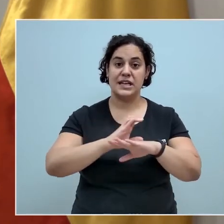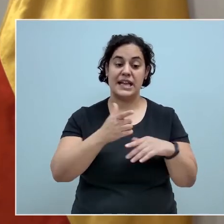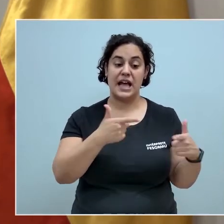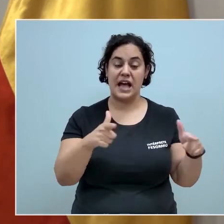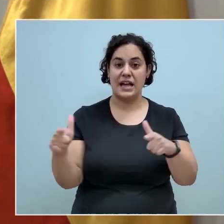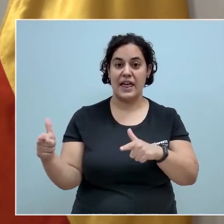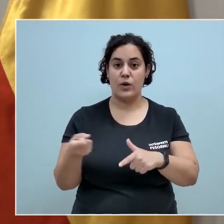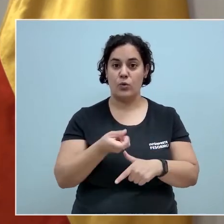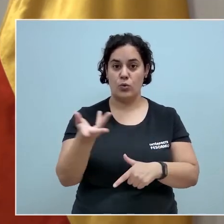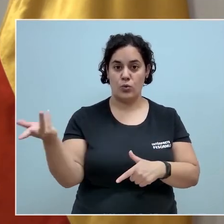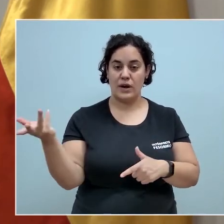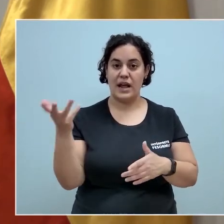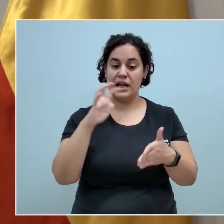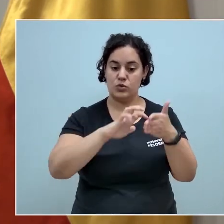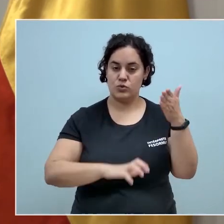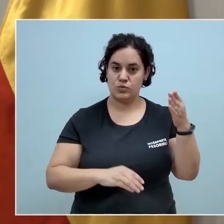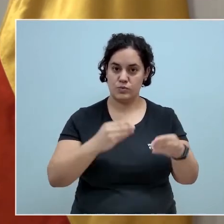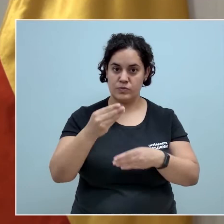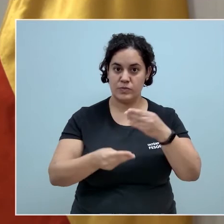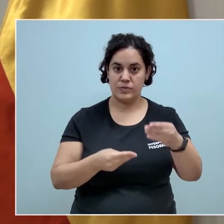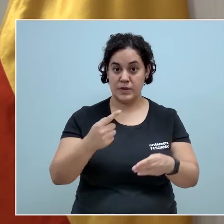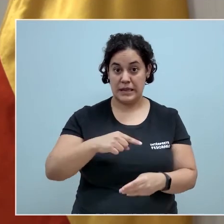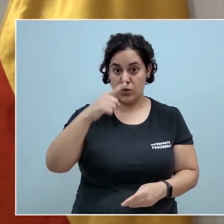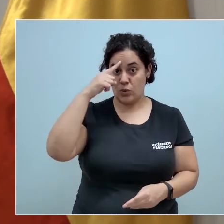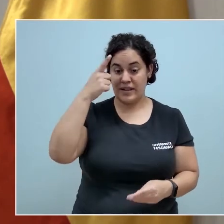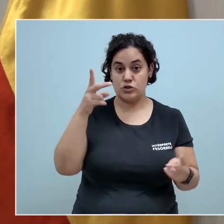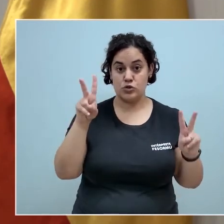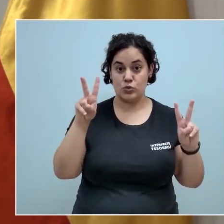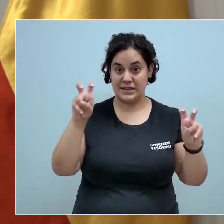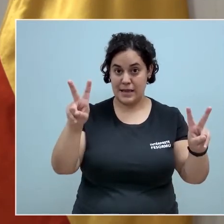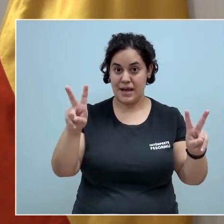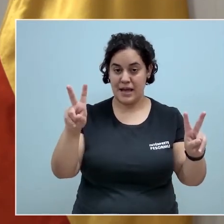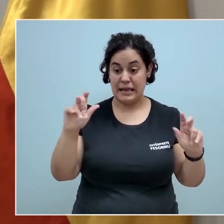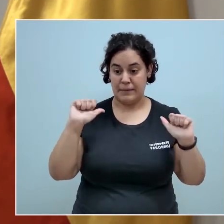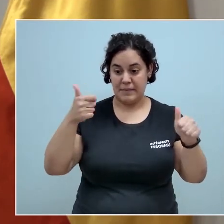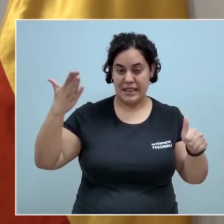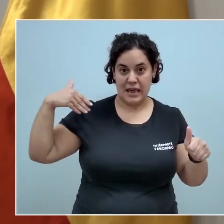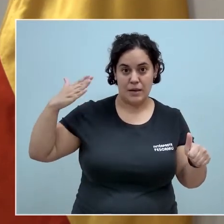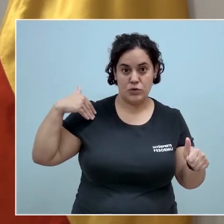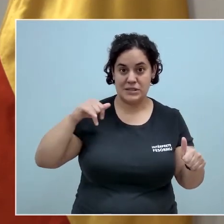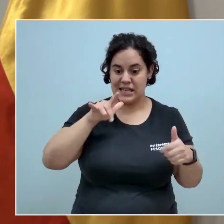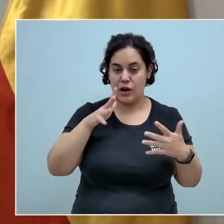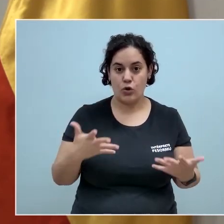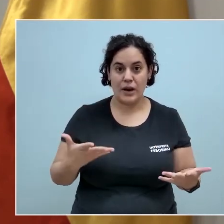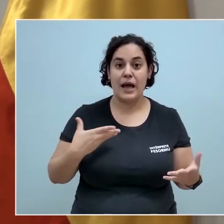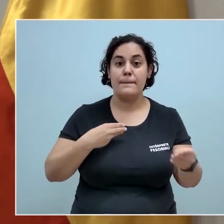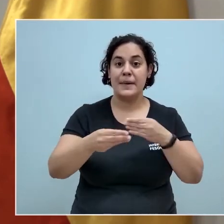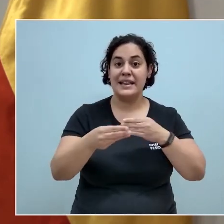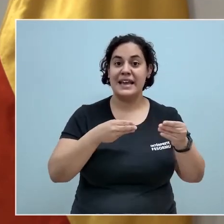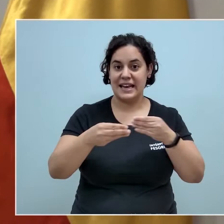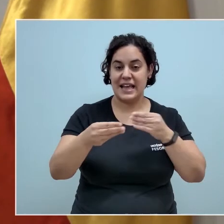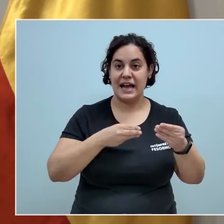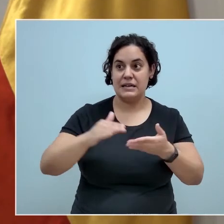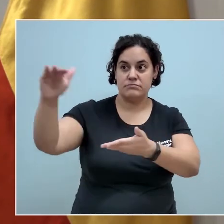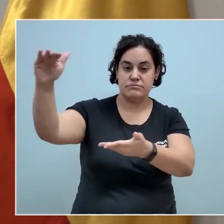un informe, y tengan en cuenta que esto es un tema que empezamos a gastar y que seguimos ahora mismo consiguiendo material para estar